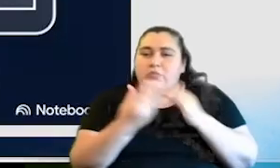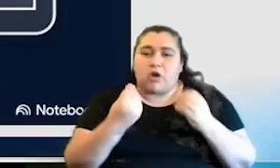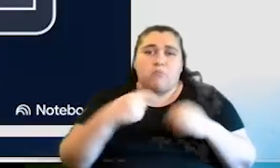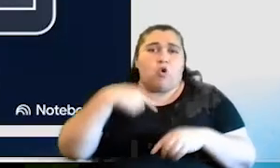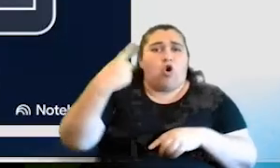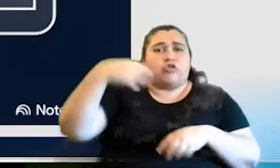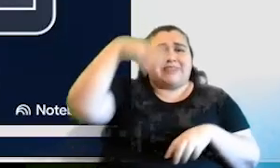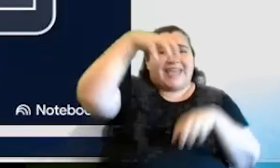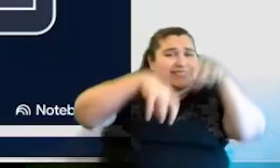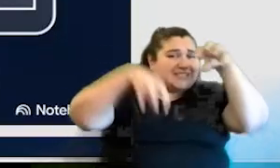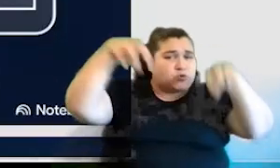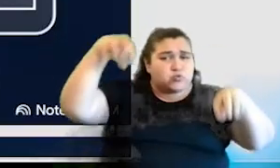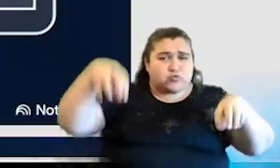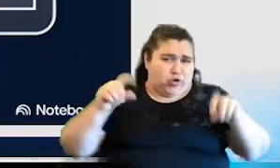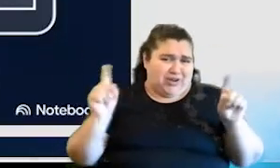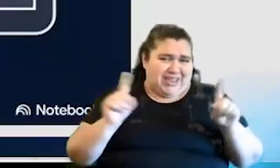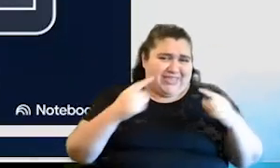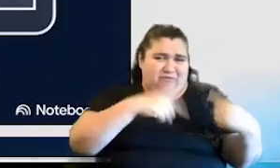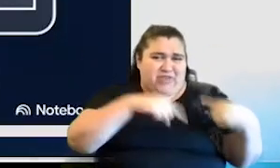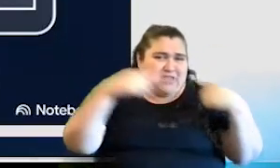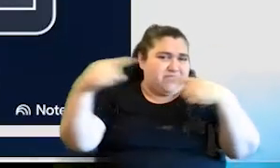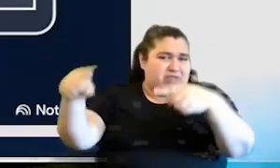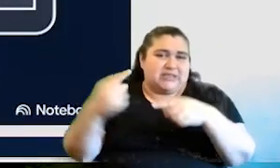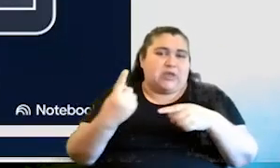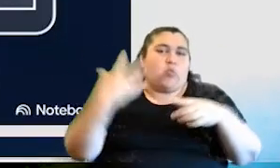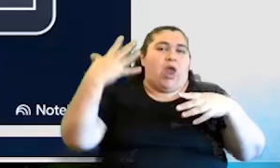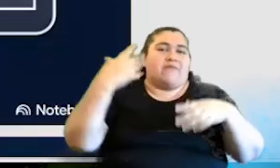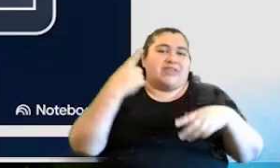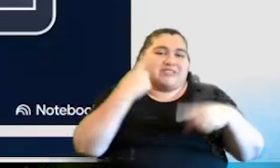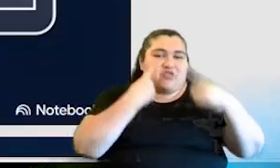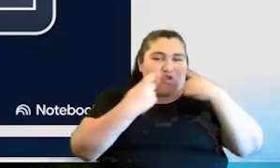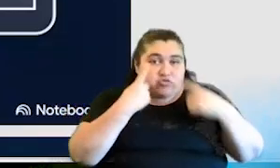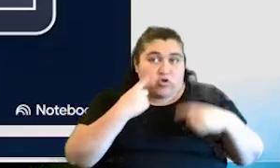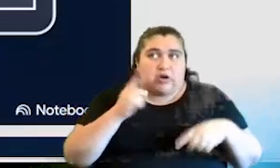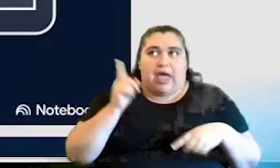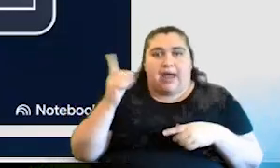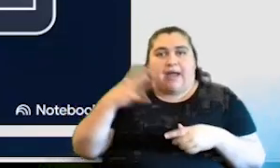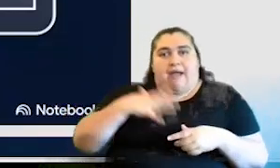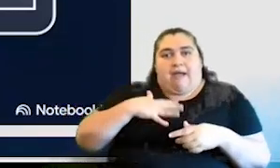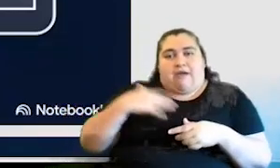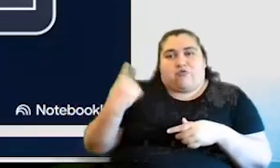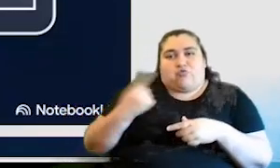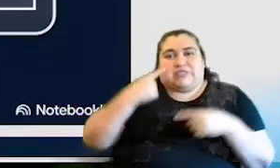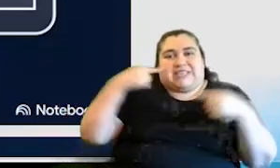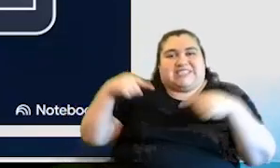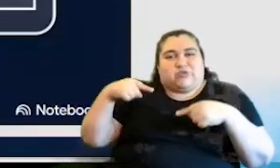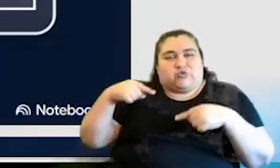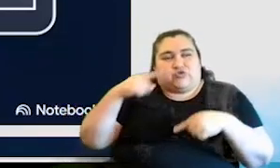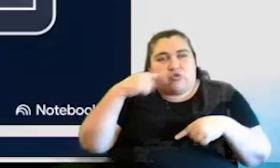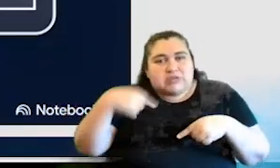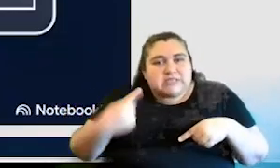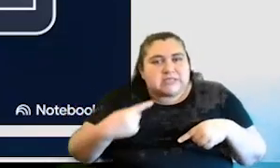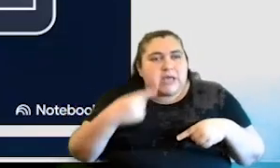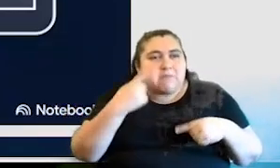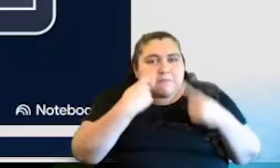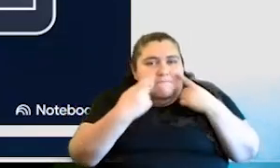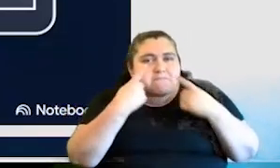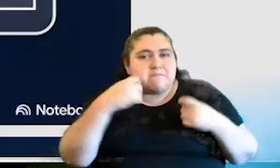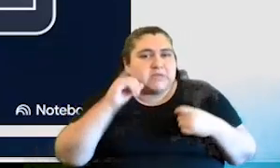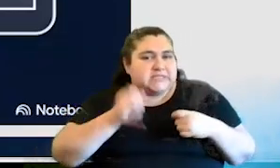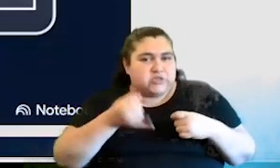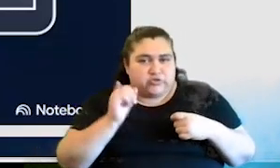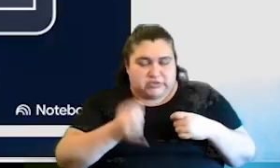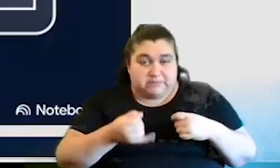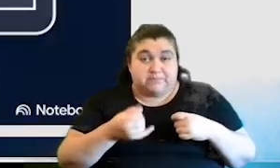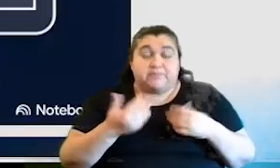organismos que lo hacen una vez cada tanto. Entonces ir presentando o cargando. Las cargas de familia, ahora les voy a comentar, hay que confirmarlas, pero todos los